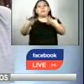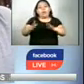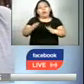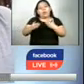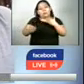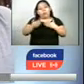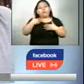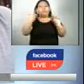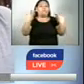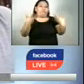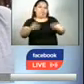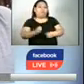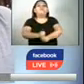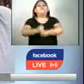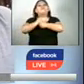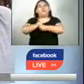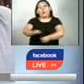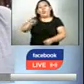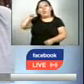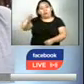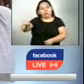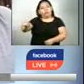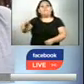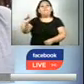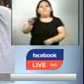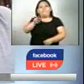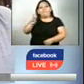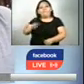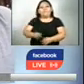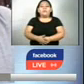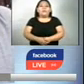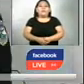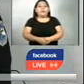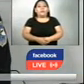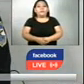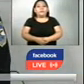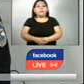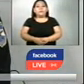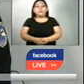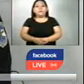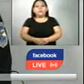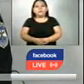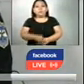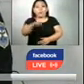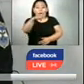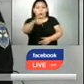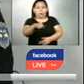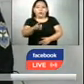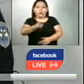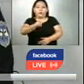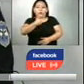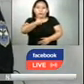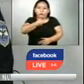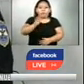autoridades confirmaron que los cadáveres correspondían a ellos. Es una investigación en proceso, en curso.